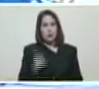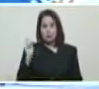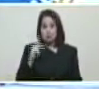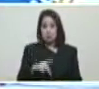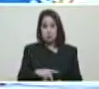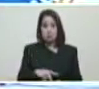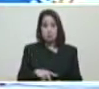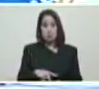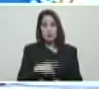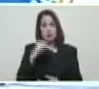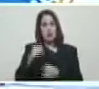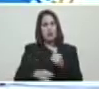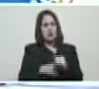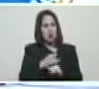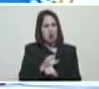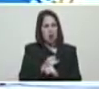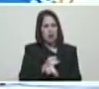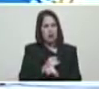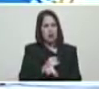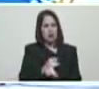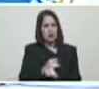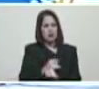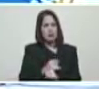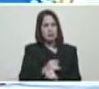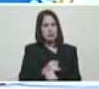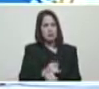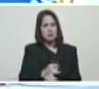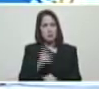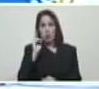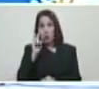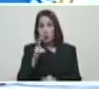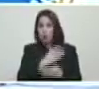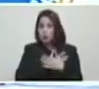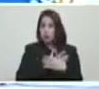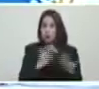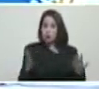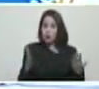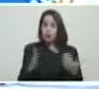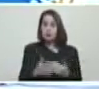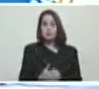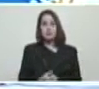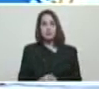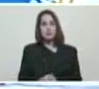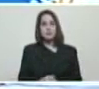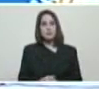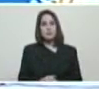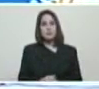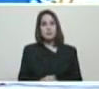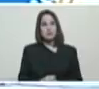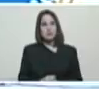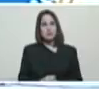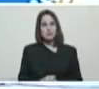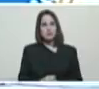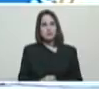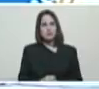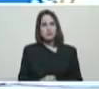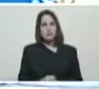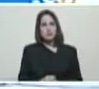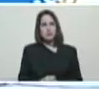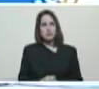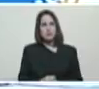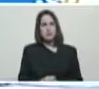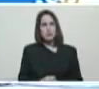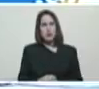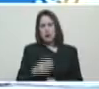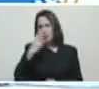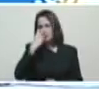invitados internacionales yo los voy a saludar con todo mi cariño H ministro me dice que están de visita en